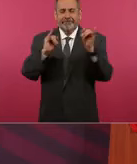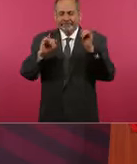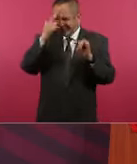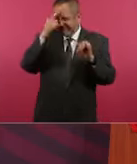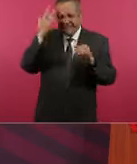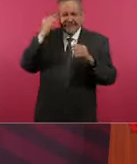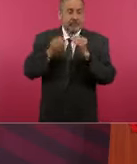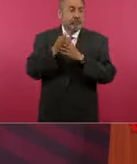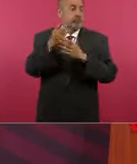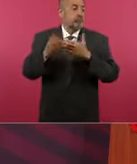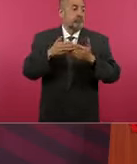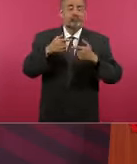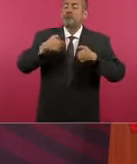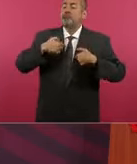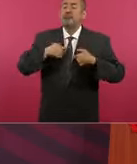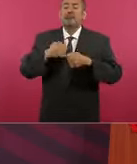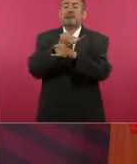moda eso.